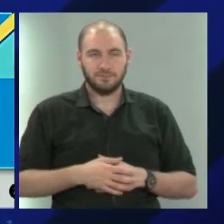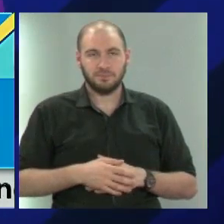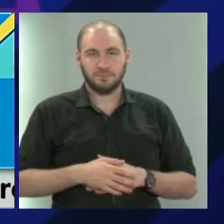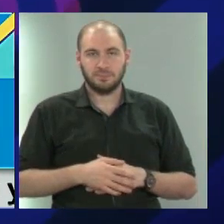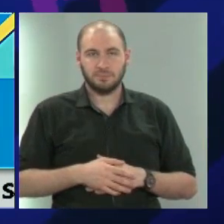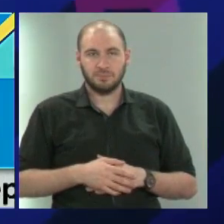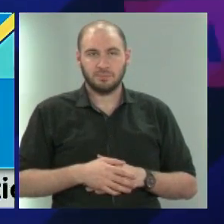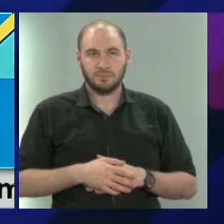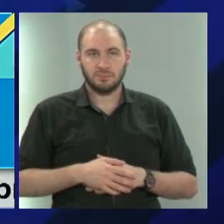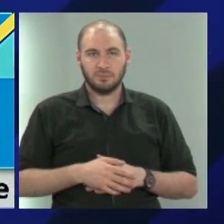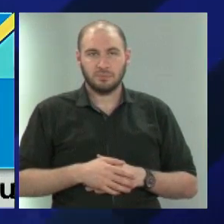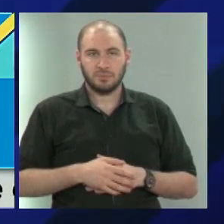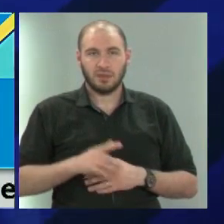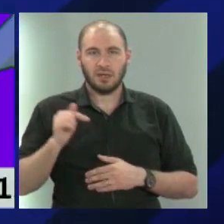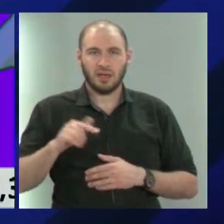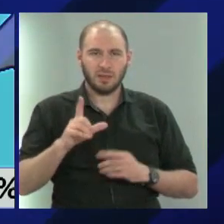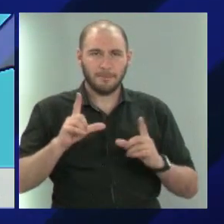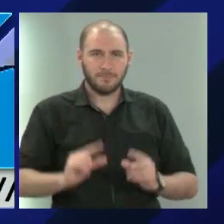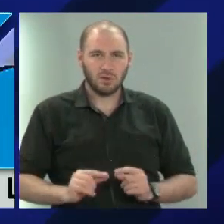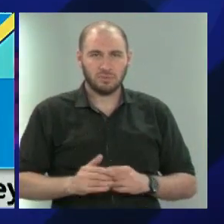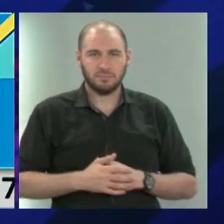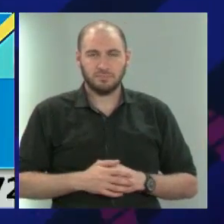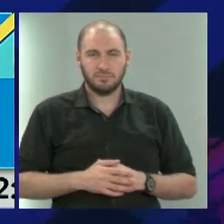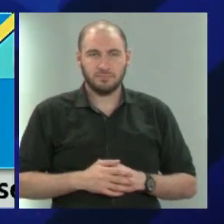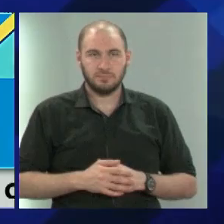que tienen muy baja